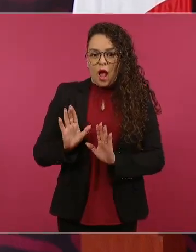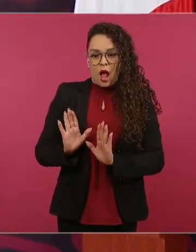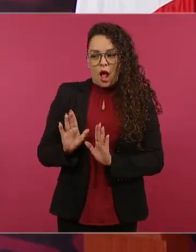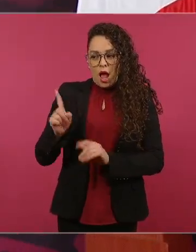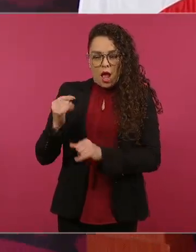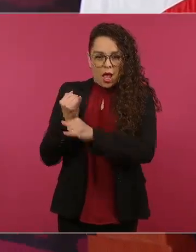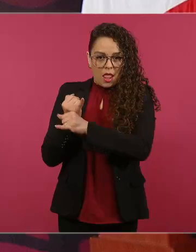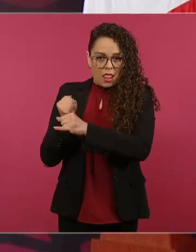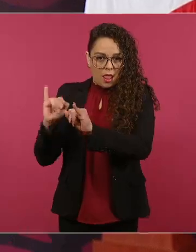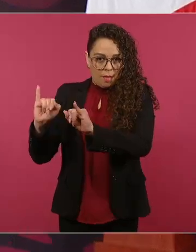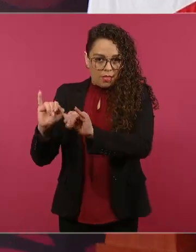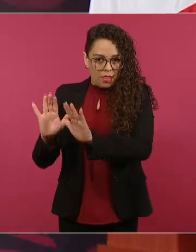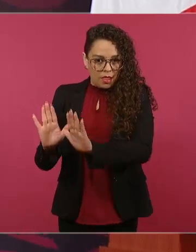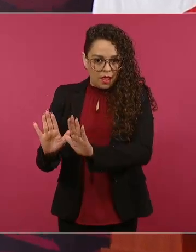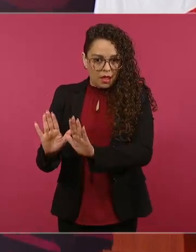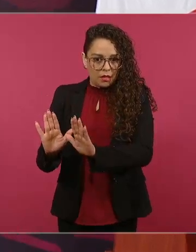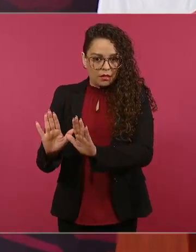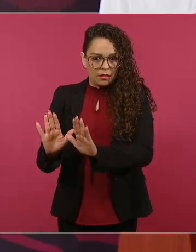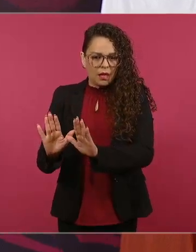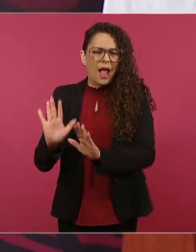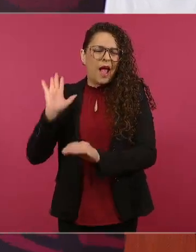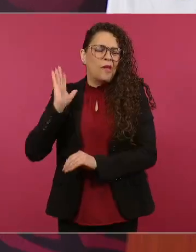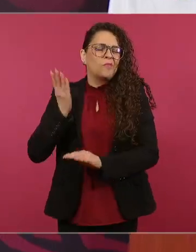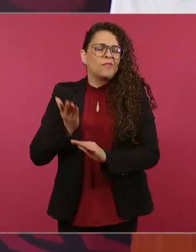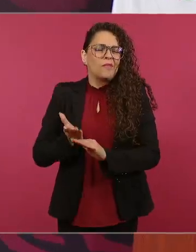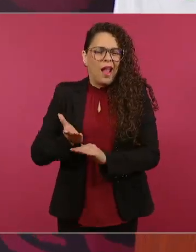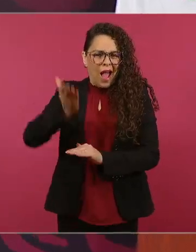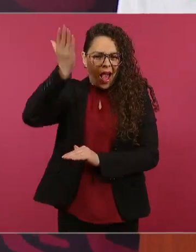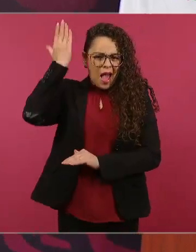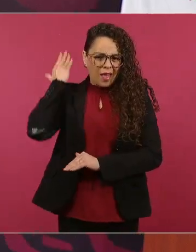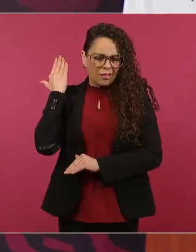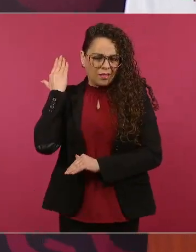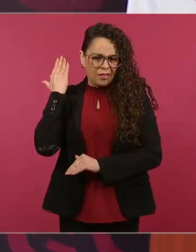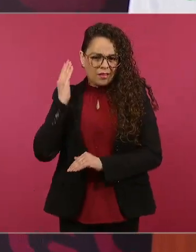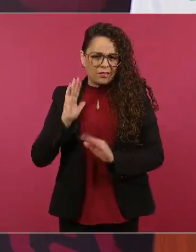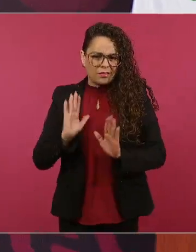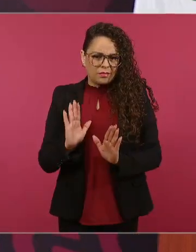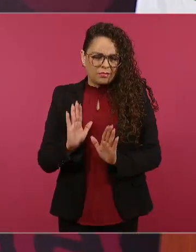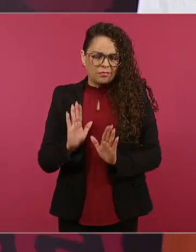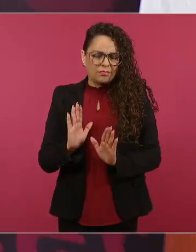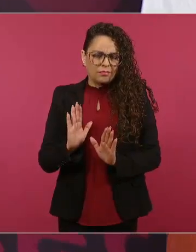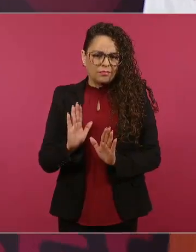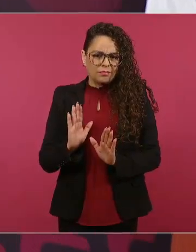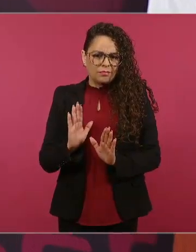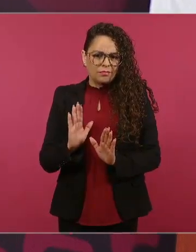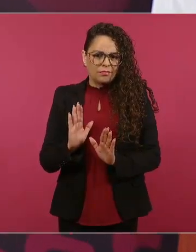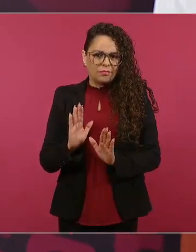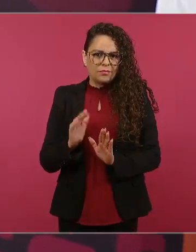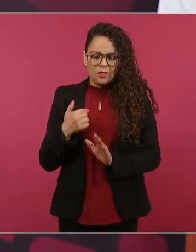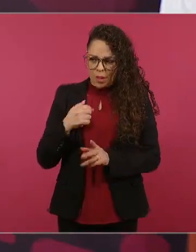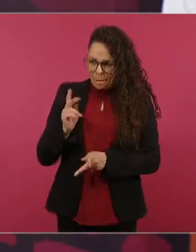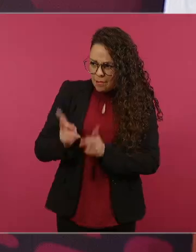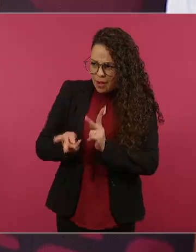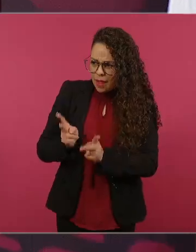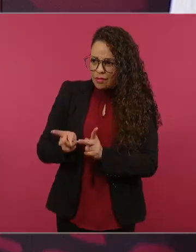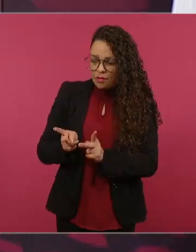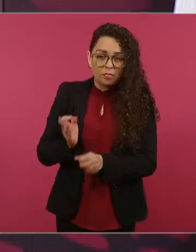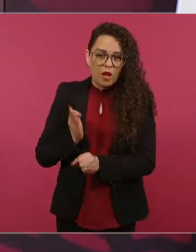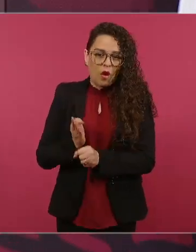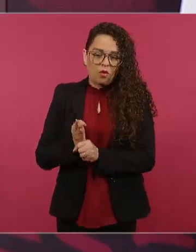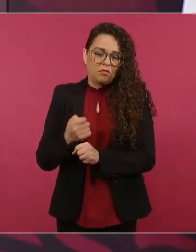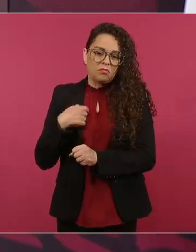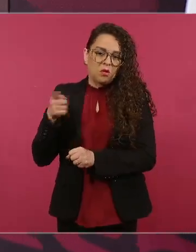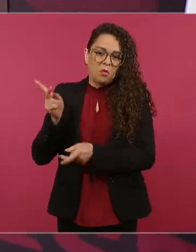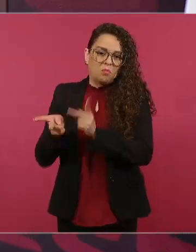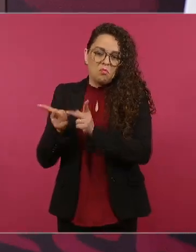Antes, ahora ya no tengo la posibilidad de platicar con ellos, pero antes, cuando me decían eso, empezaba